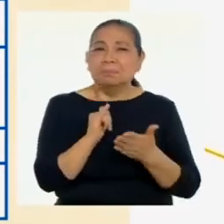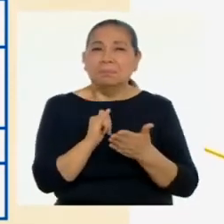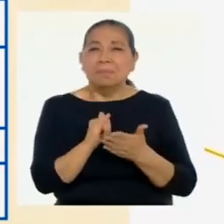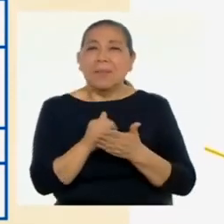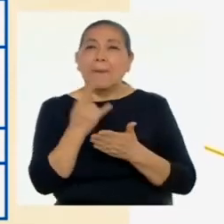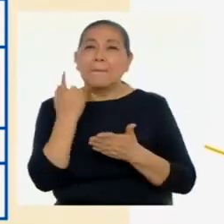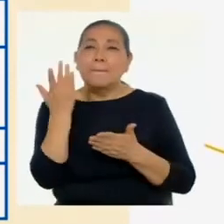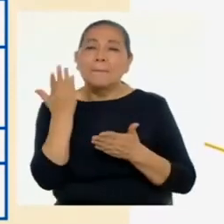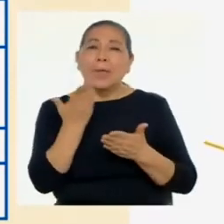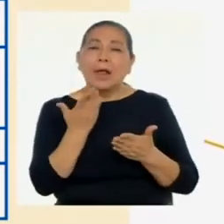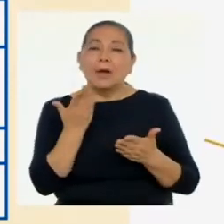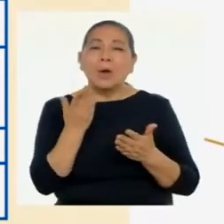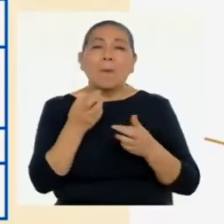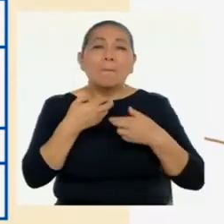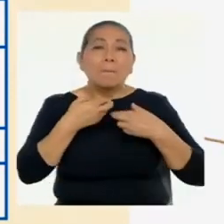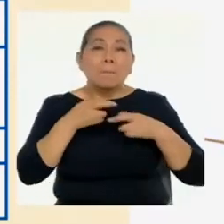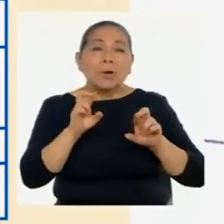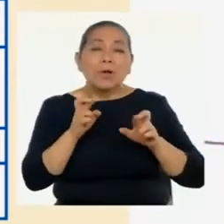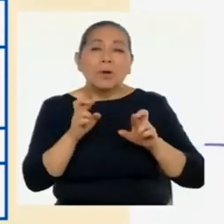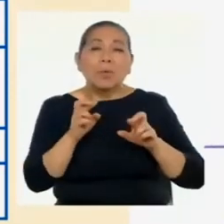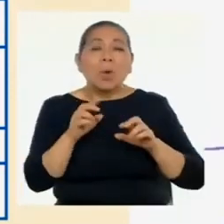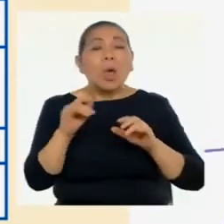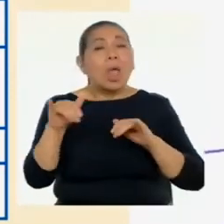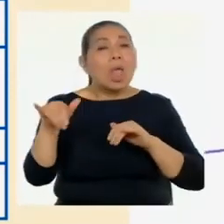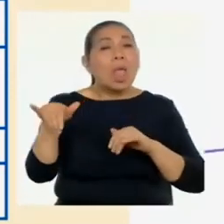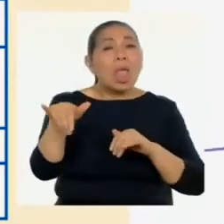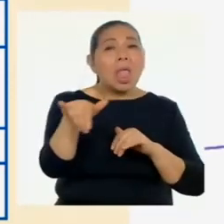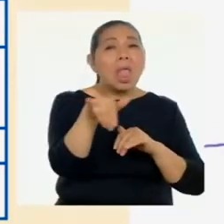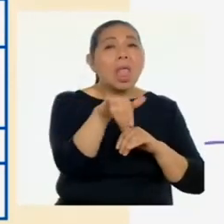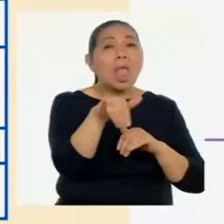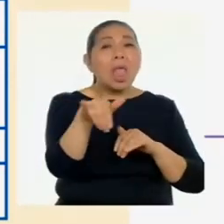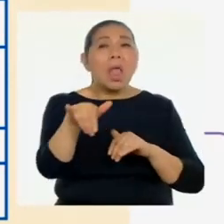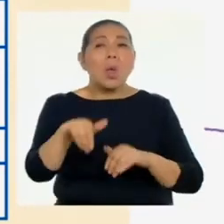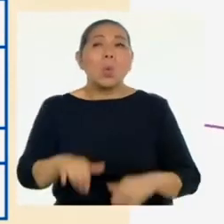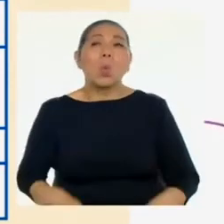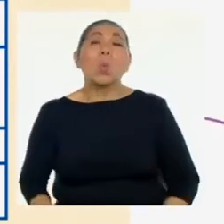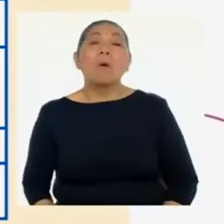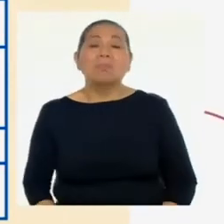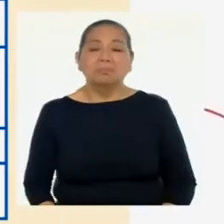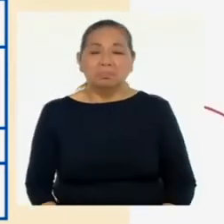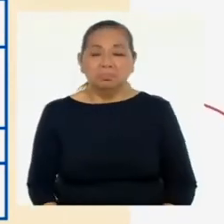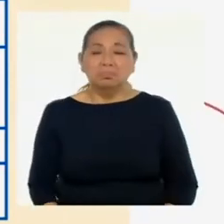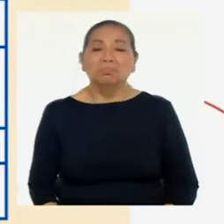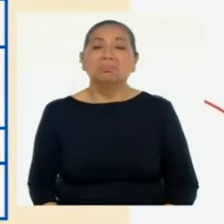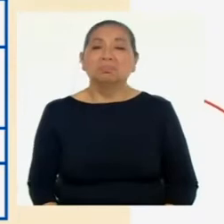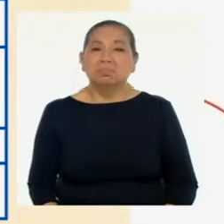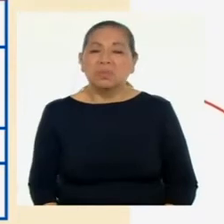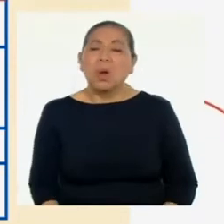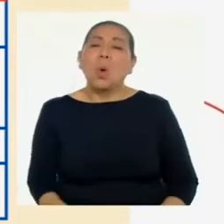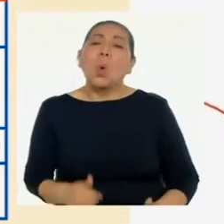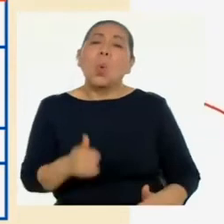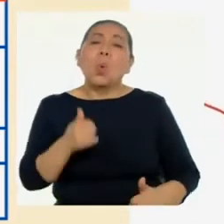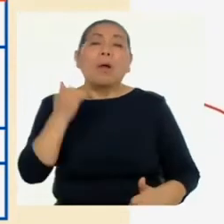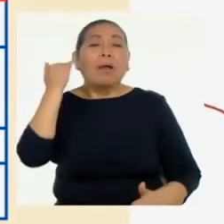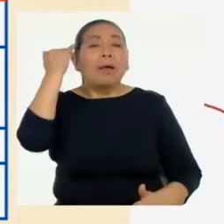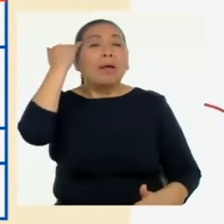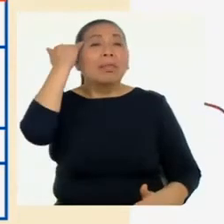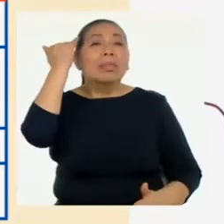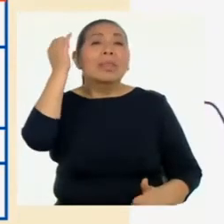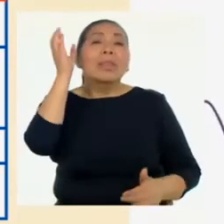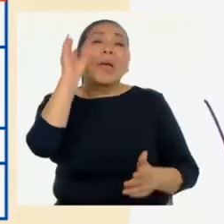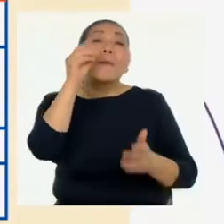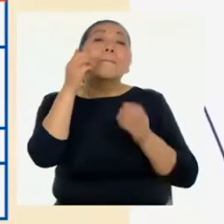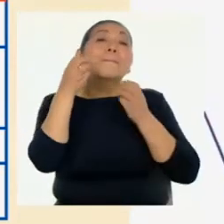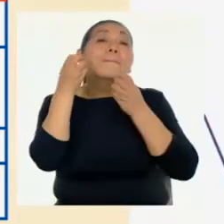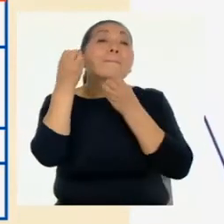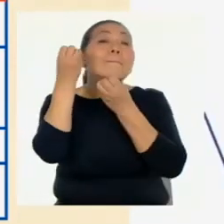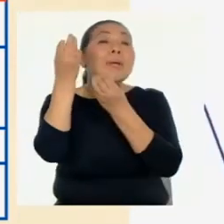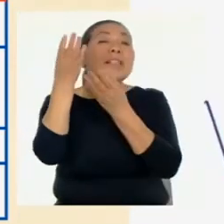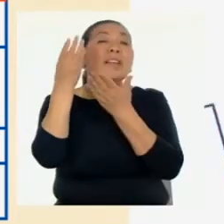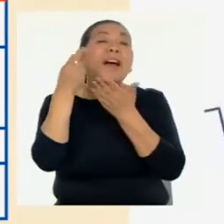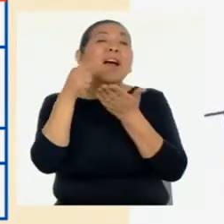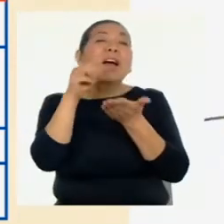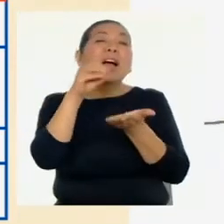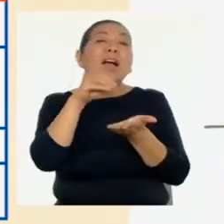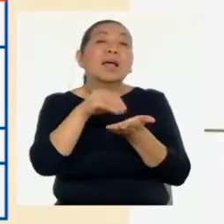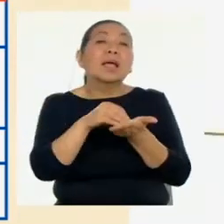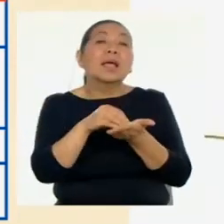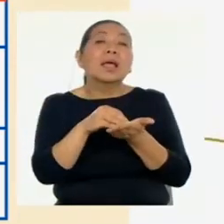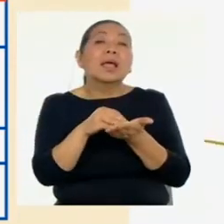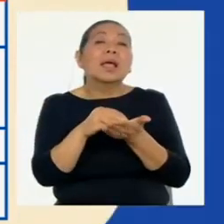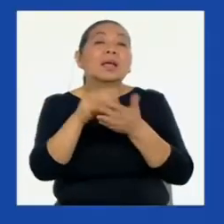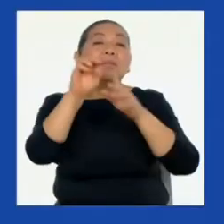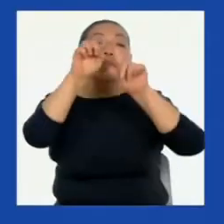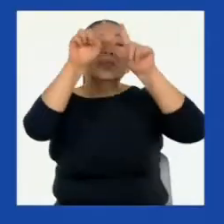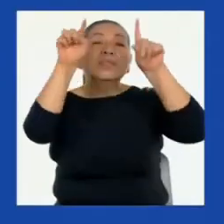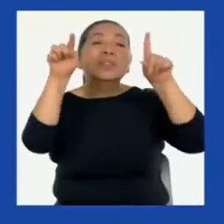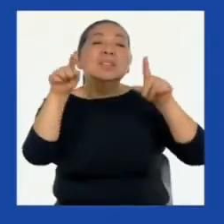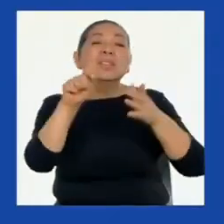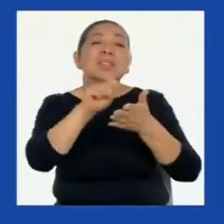acción para fomentar o promover un trato igualitario, profesora. Genial. ¿Y cuál es la idea o el mensaje que vas a plantear